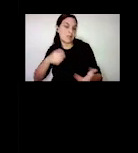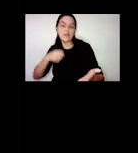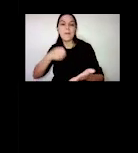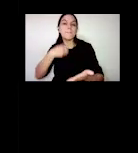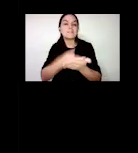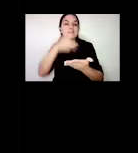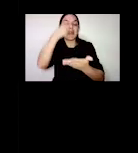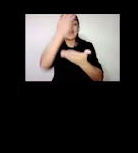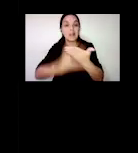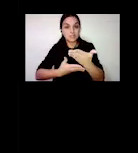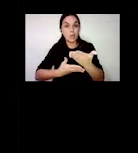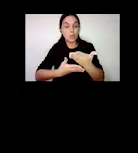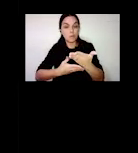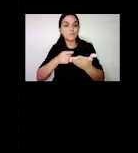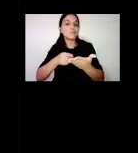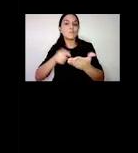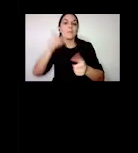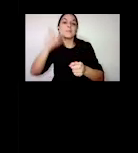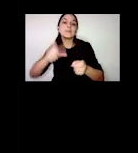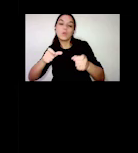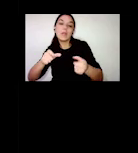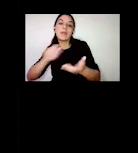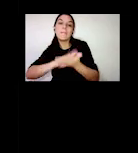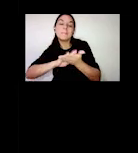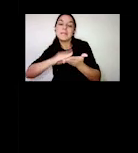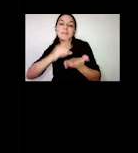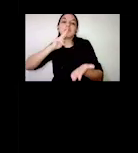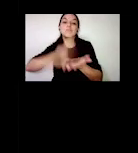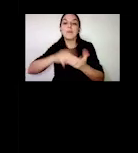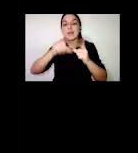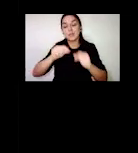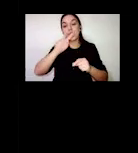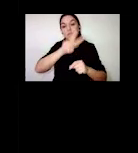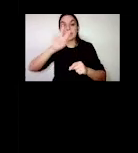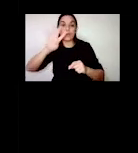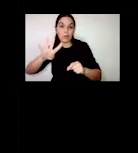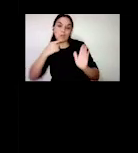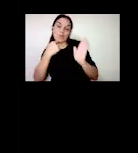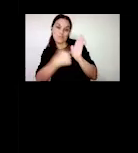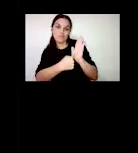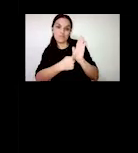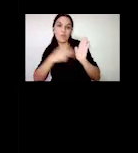jurada? Y que su patrimonio supere el mínimo no imponible del artículo 24, que es este